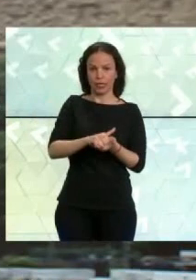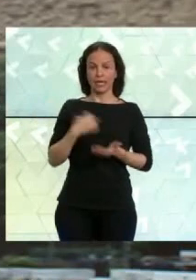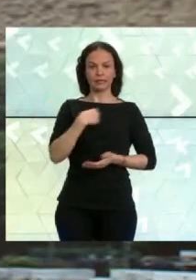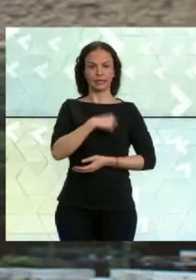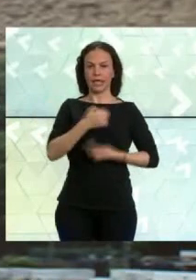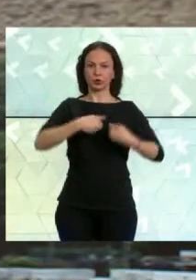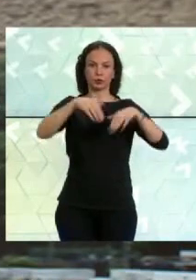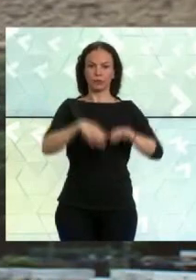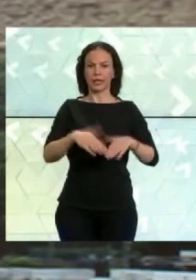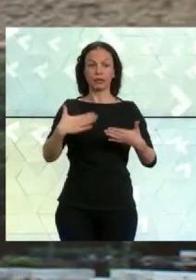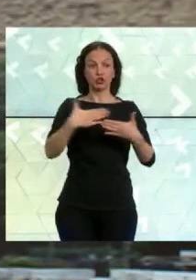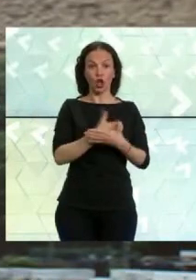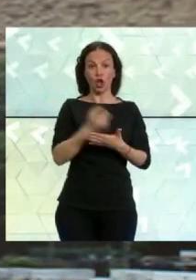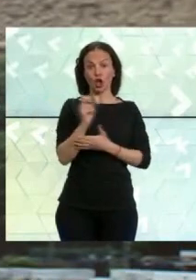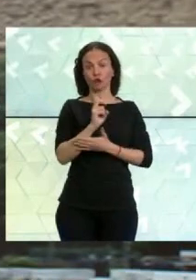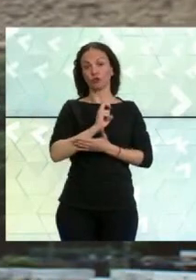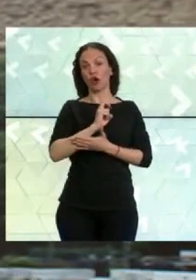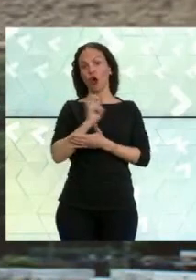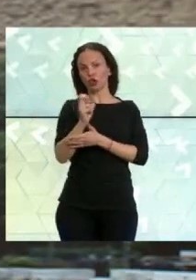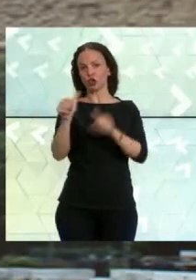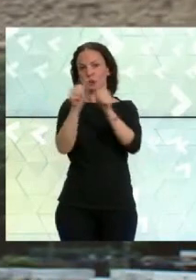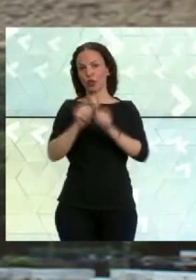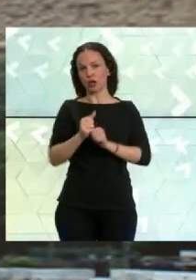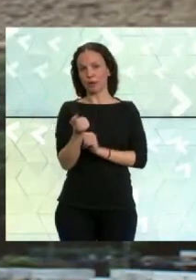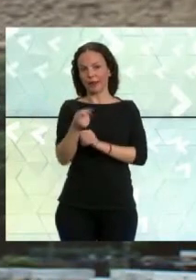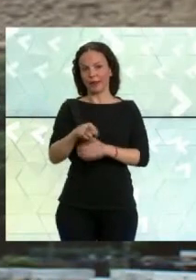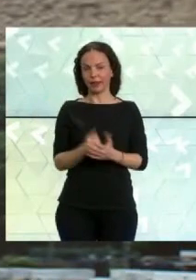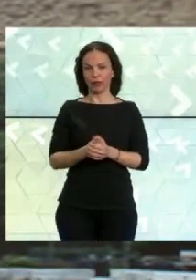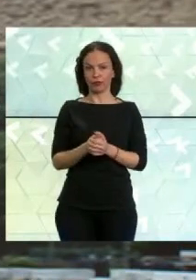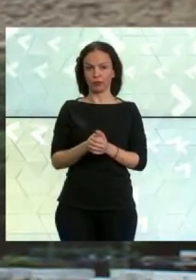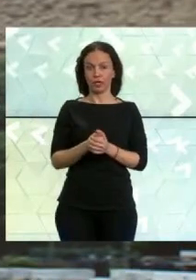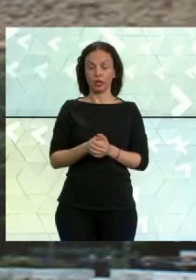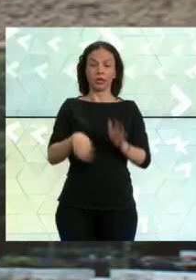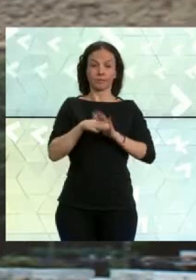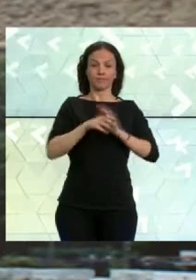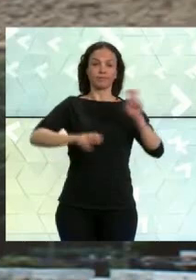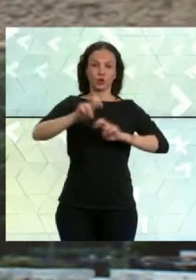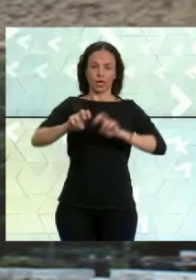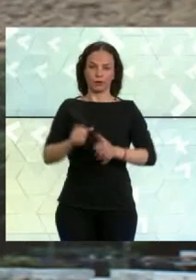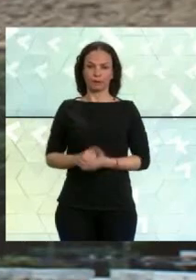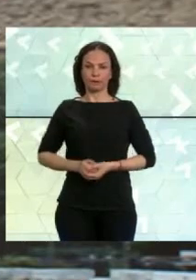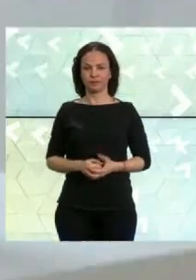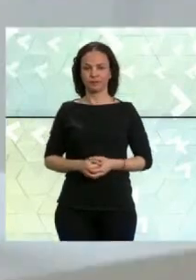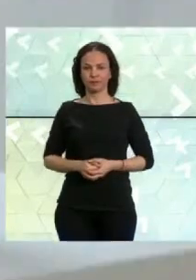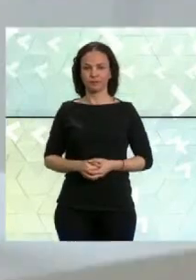de inmediato las operaciones con los modelos similares al estrellado, mientras las labores de búsqueda continúan.